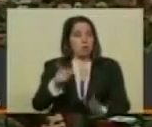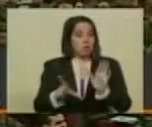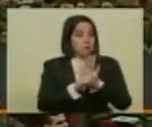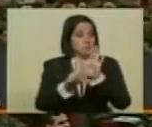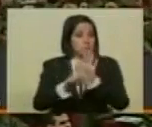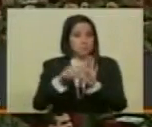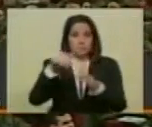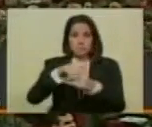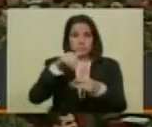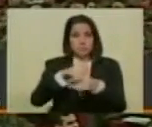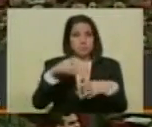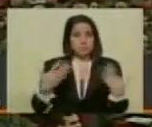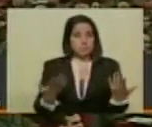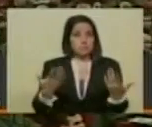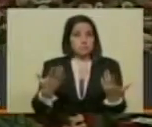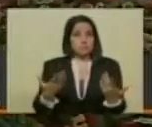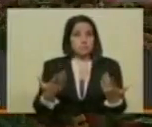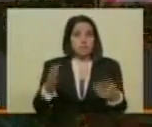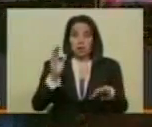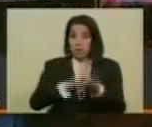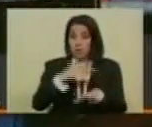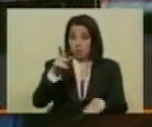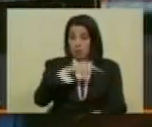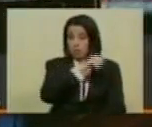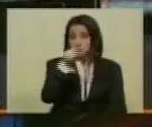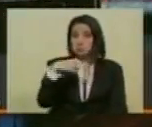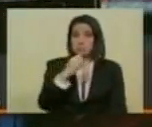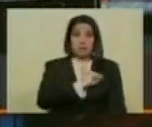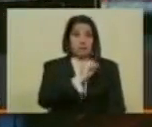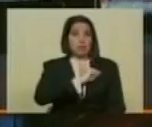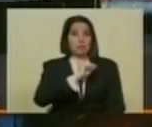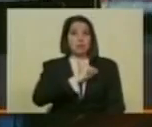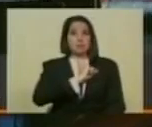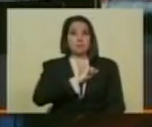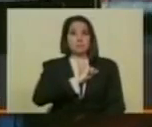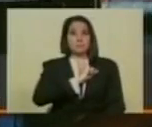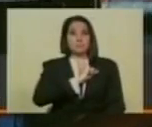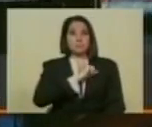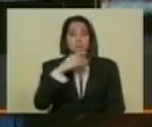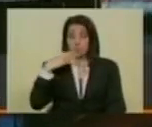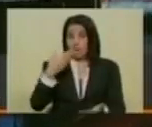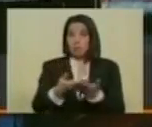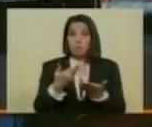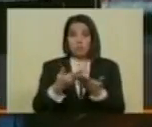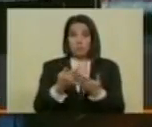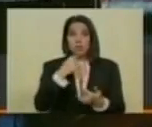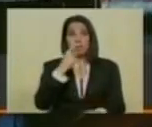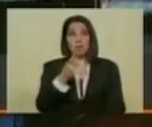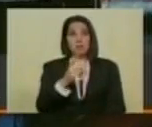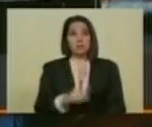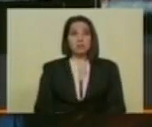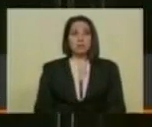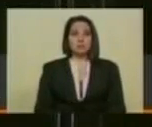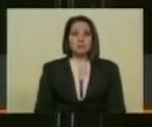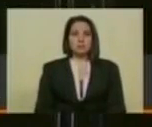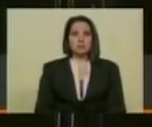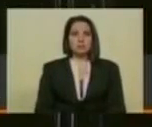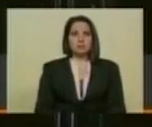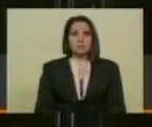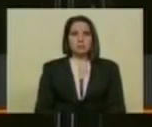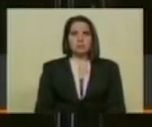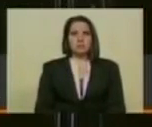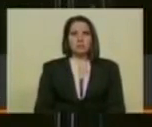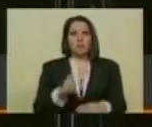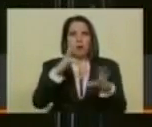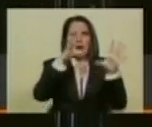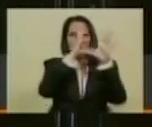electoral, constitucional? ¿Por qué le tienen miedo? Y yo les llegué a proponer, les dije, una noche